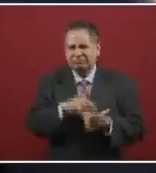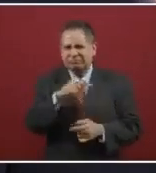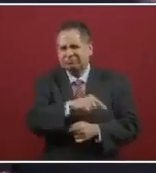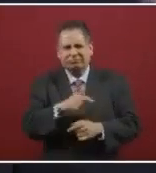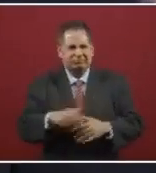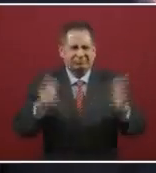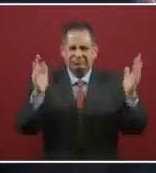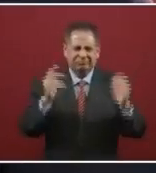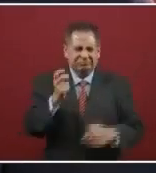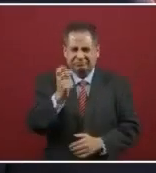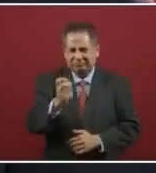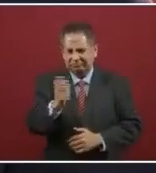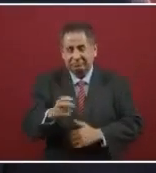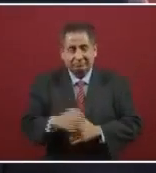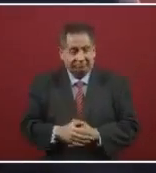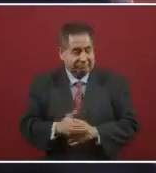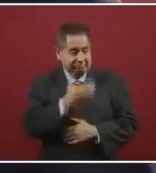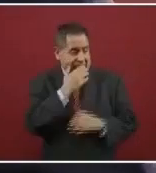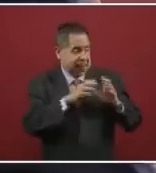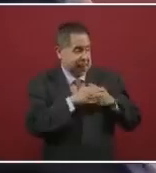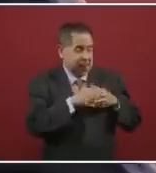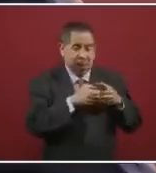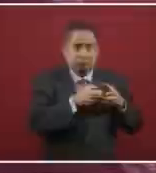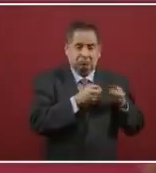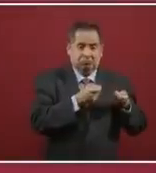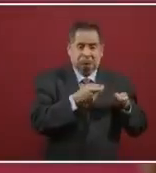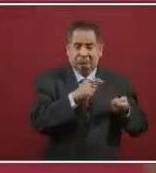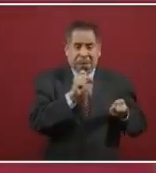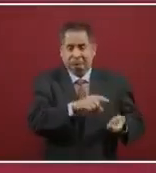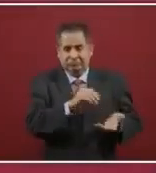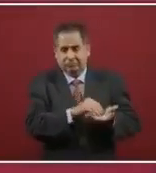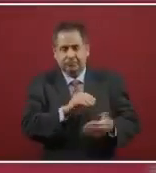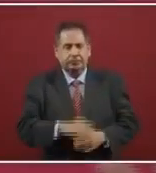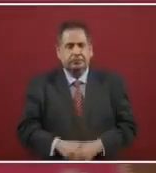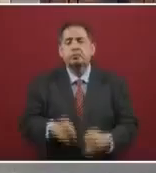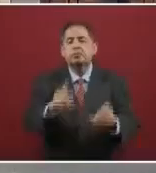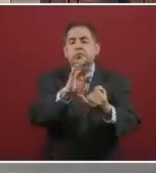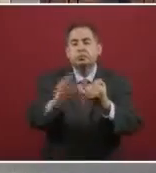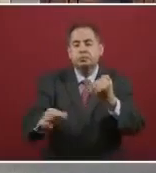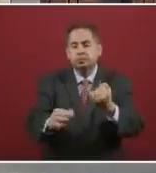Ese es el conservadurismo. Bueno, una más.